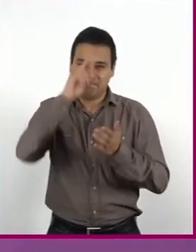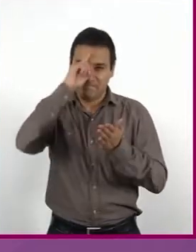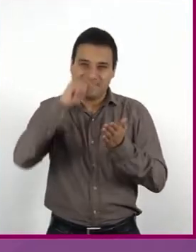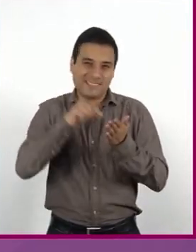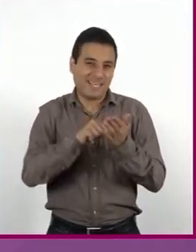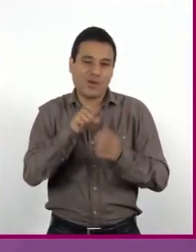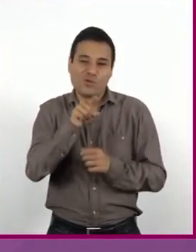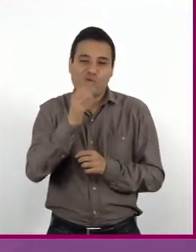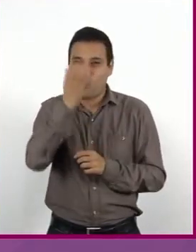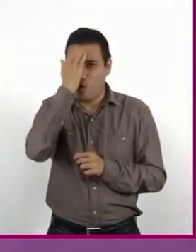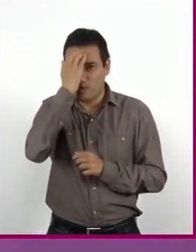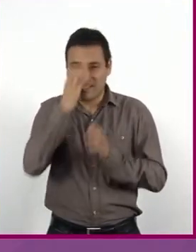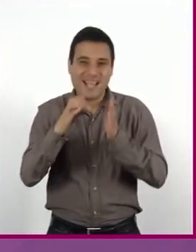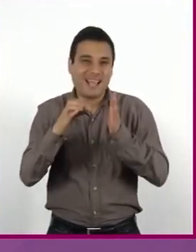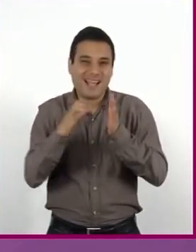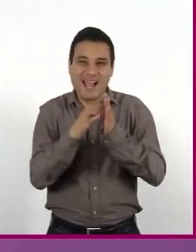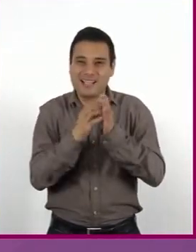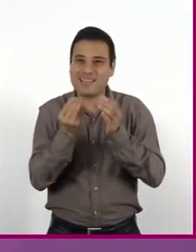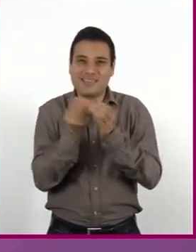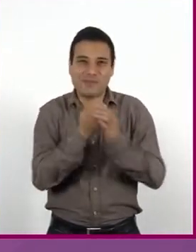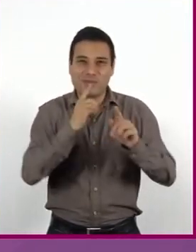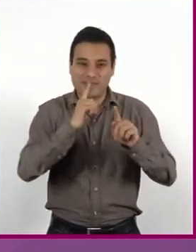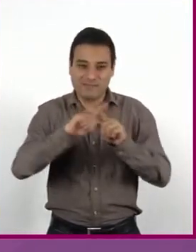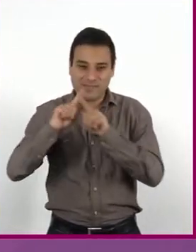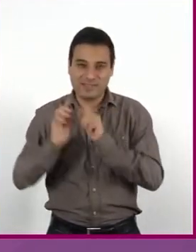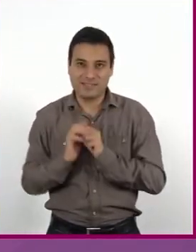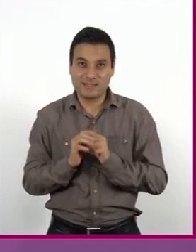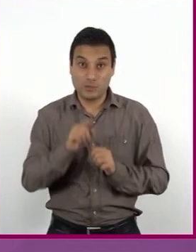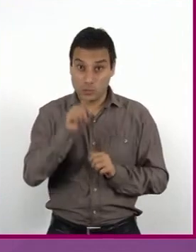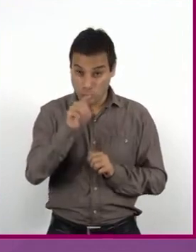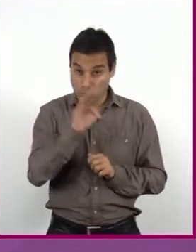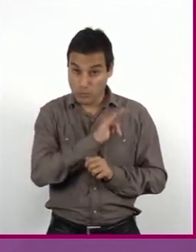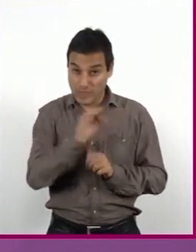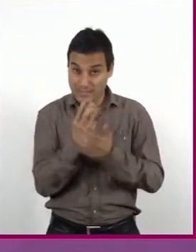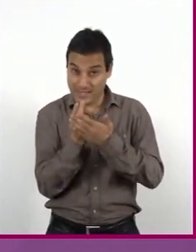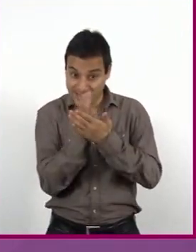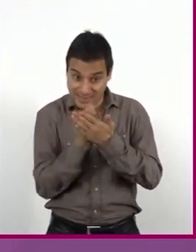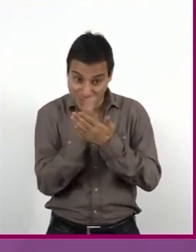de otras formas. ¿Crees poder trazar sus desarrollos planos?